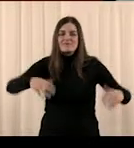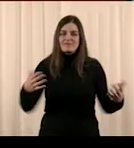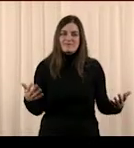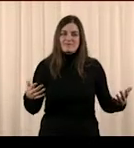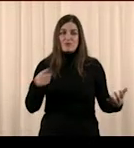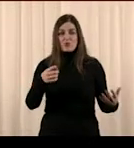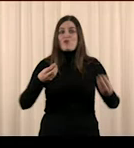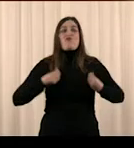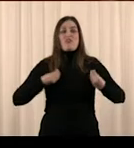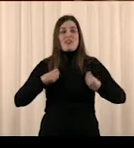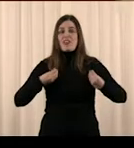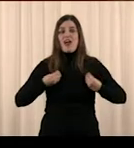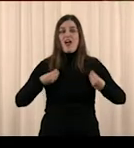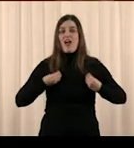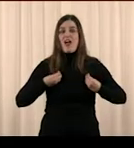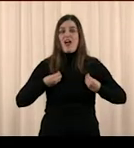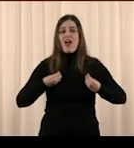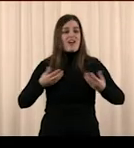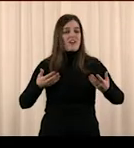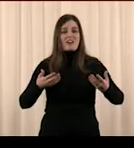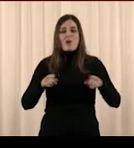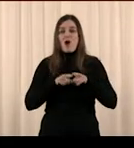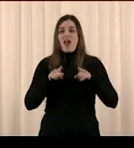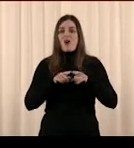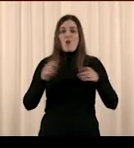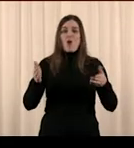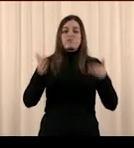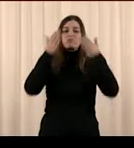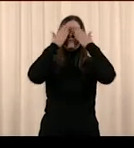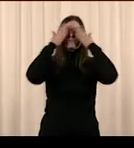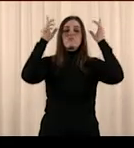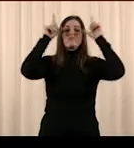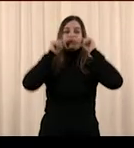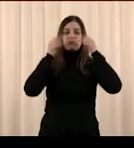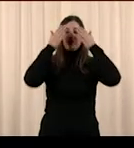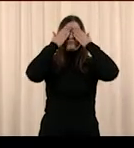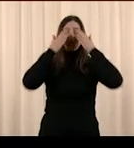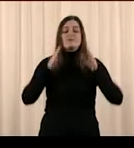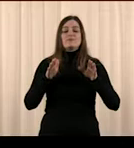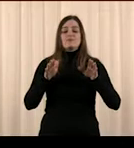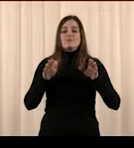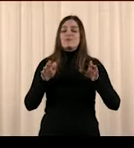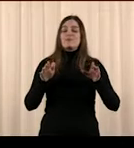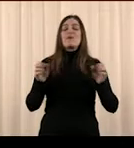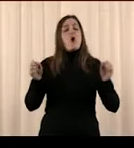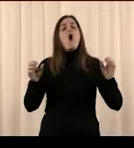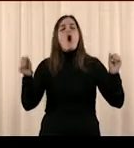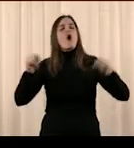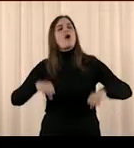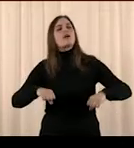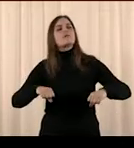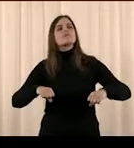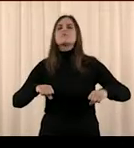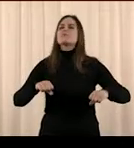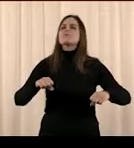Vives tu vida así, con los ojos cerrados, y dices, de acuerdo,